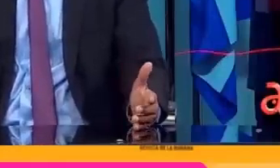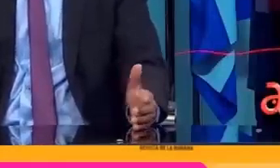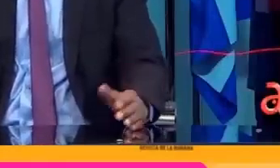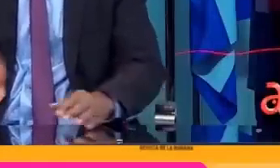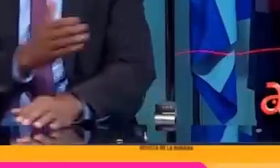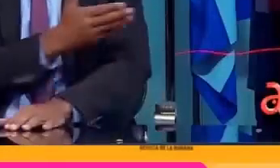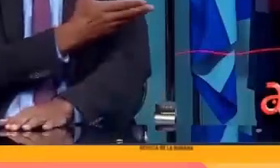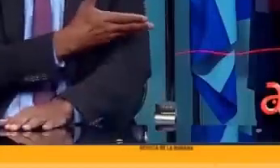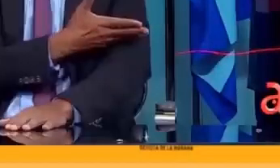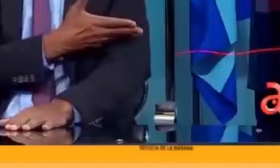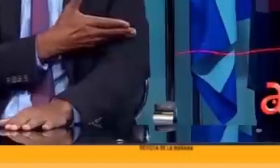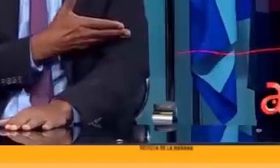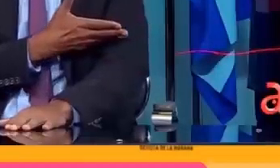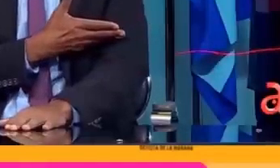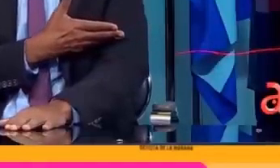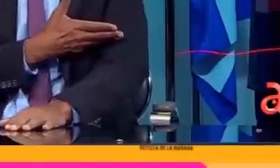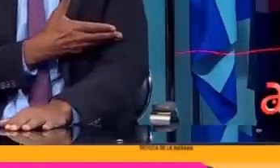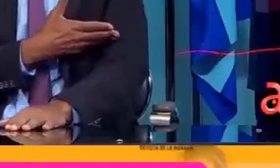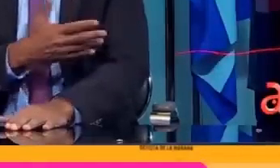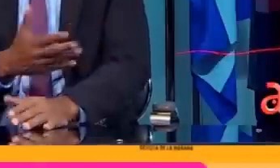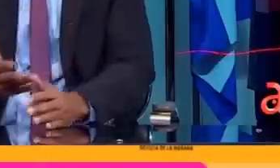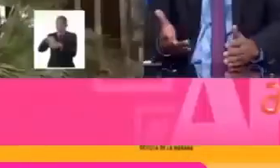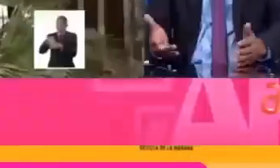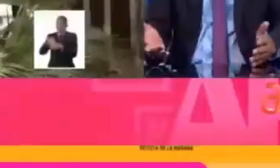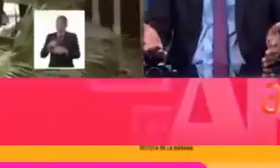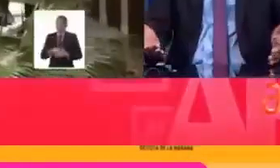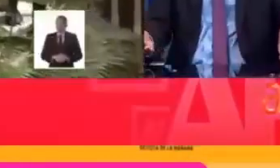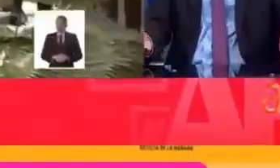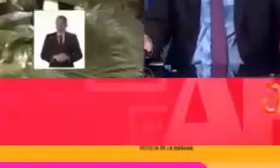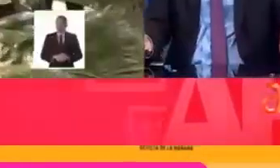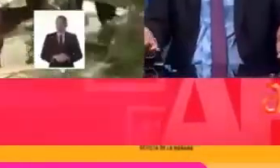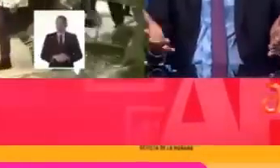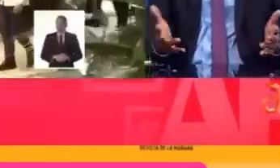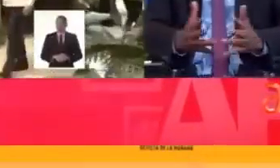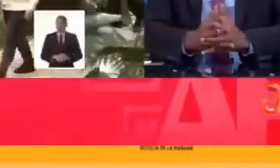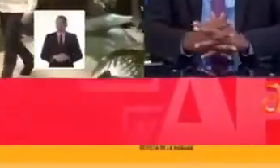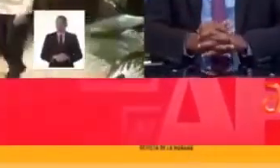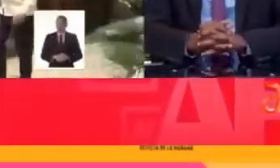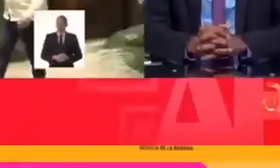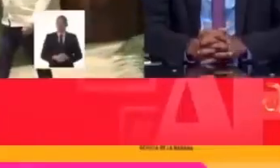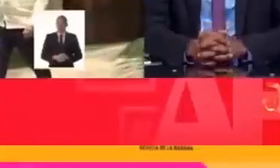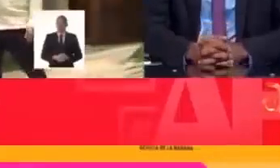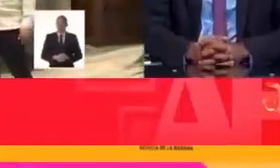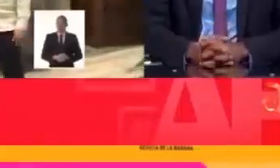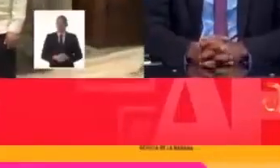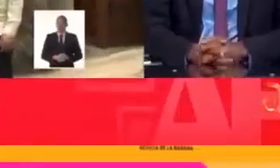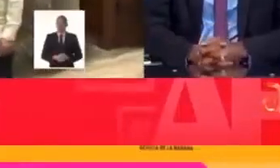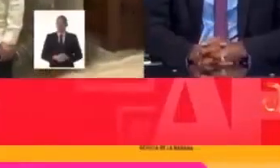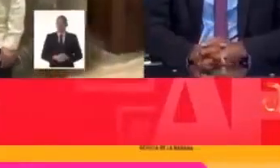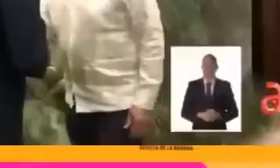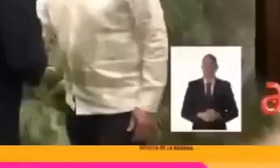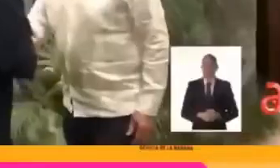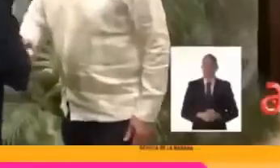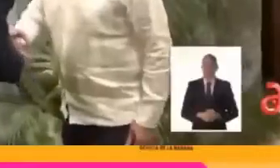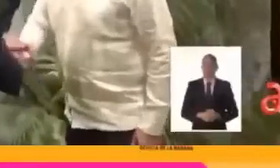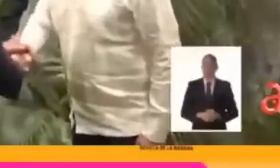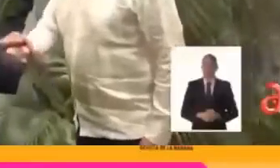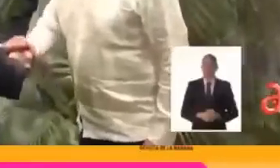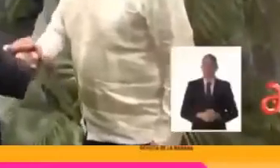dice que se porte bien, se pone una guayabera de manga corta y... Tú has mencionado un tema importante. Ahí está